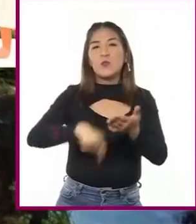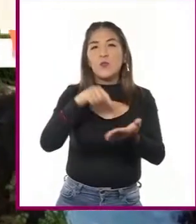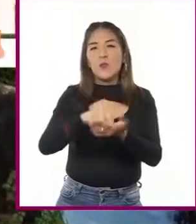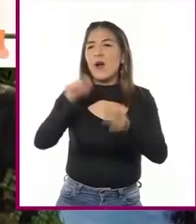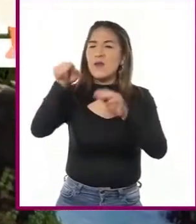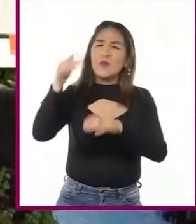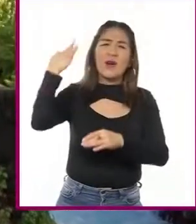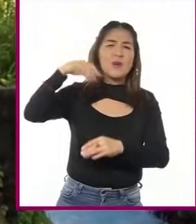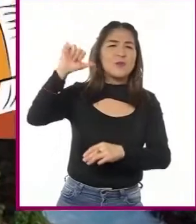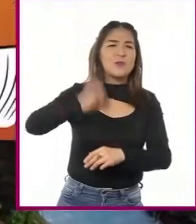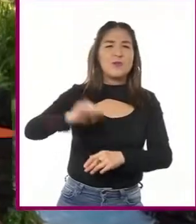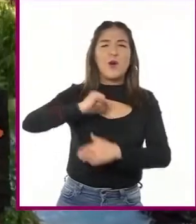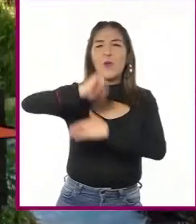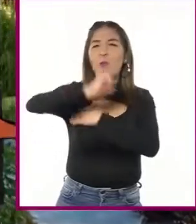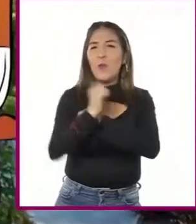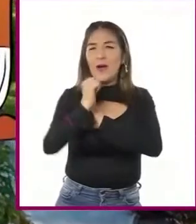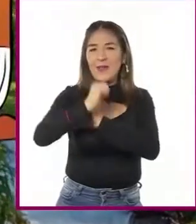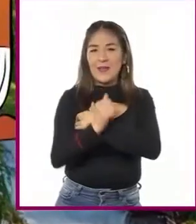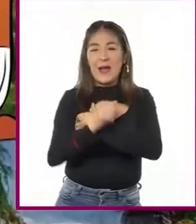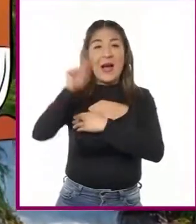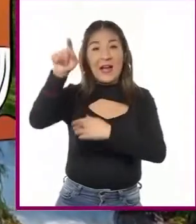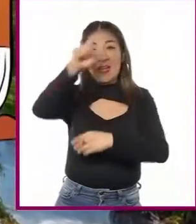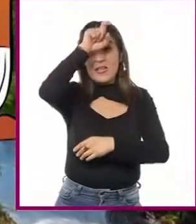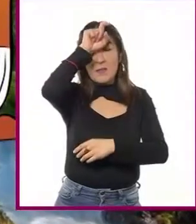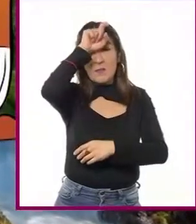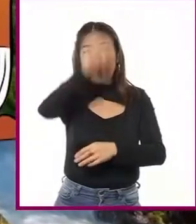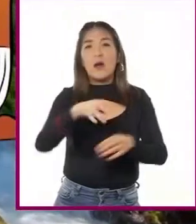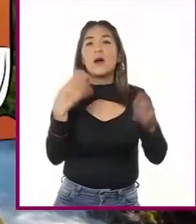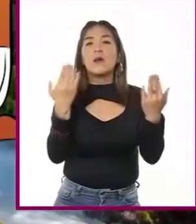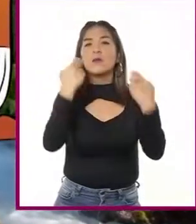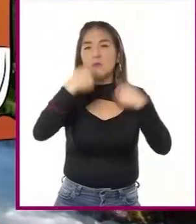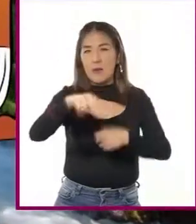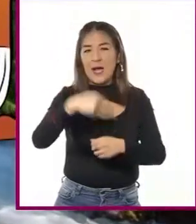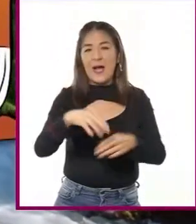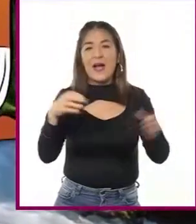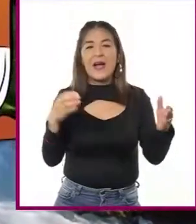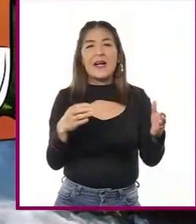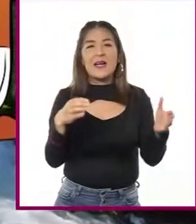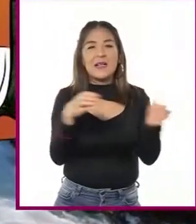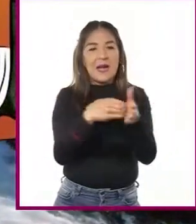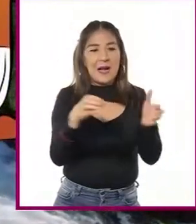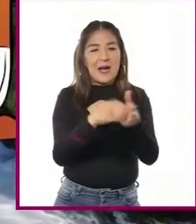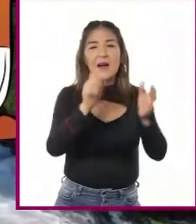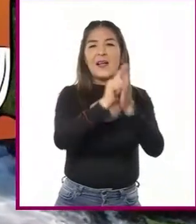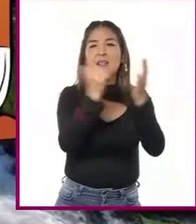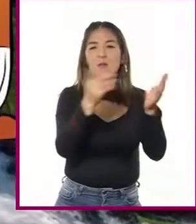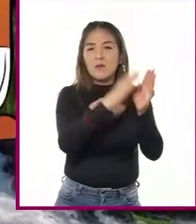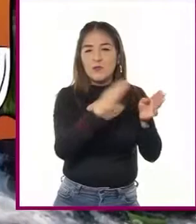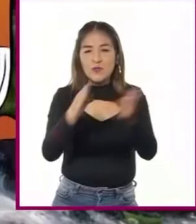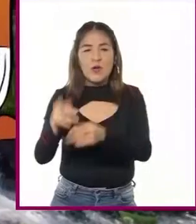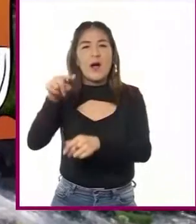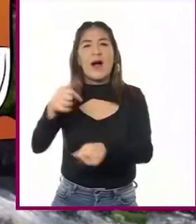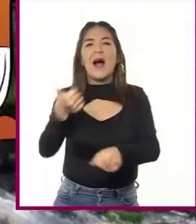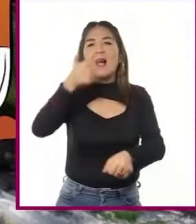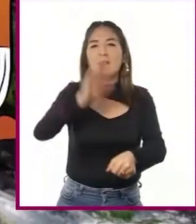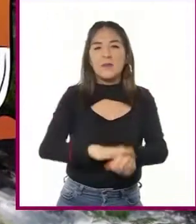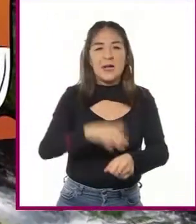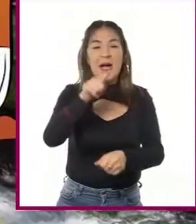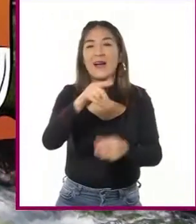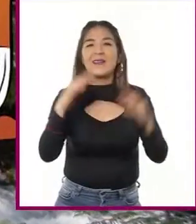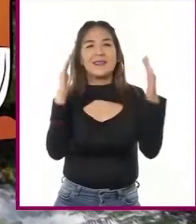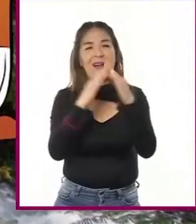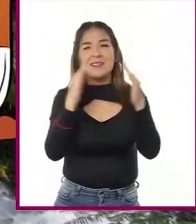se guardaban. En Egipto se inició con casas de libros, donde se archivaban los documentos administrativos. Las casas de la